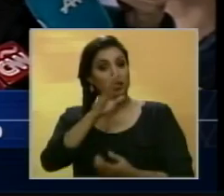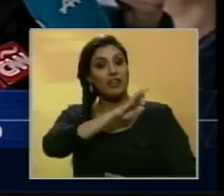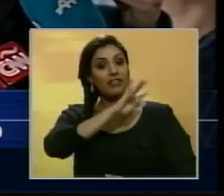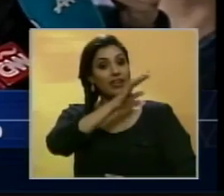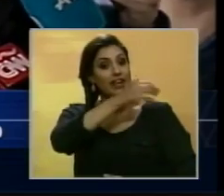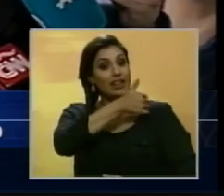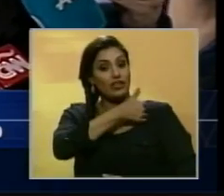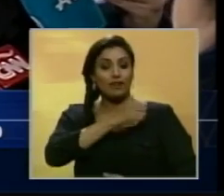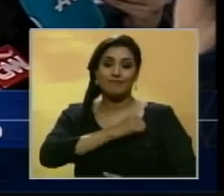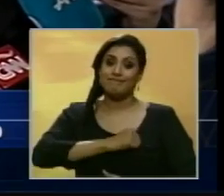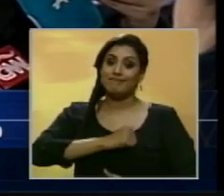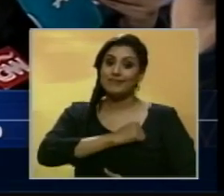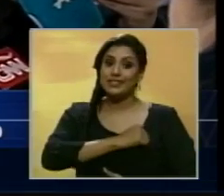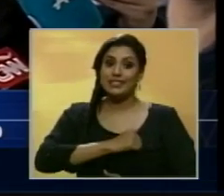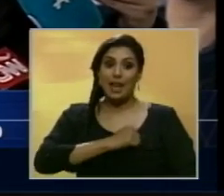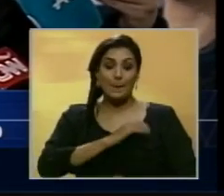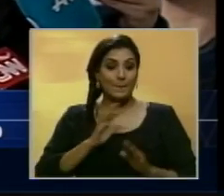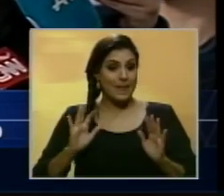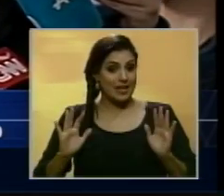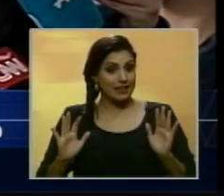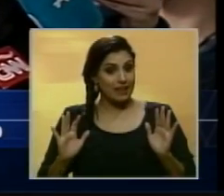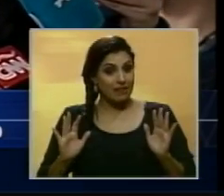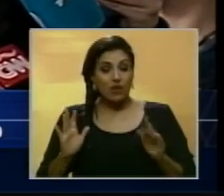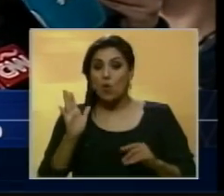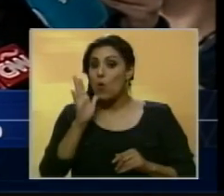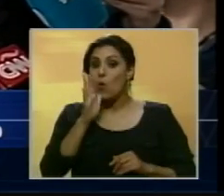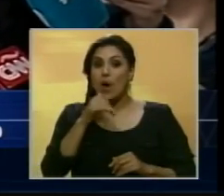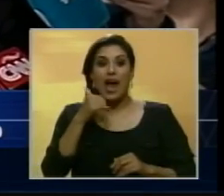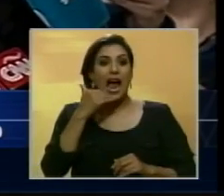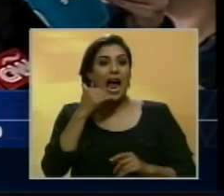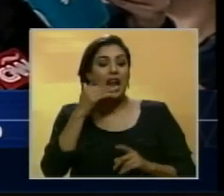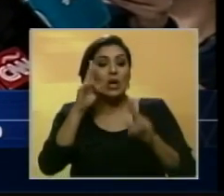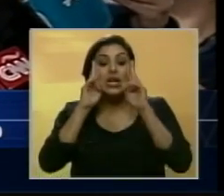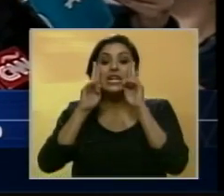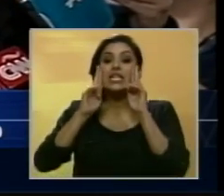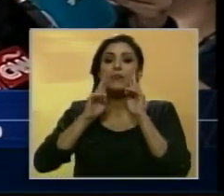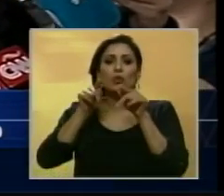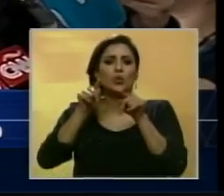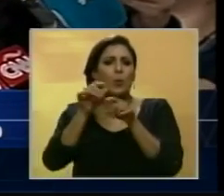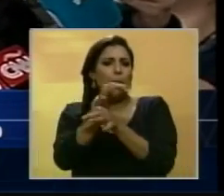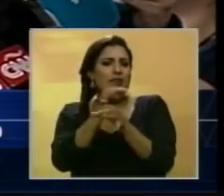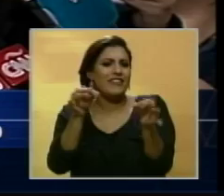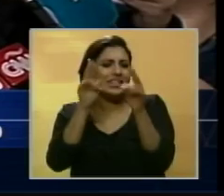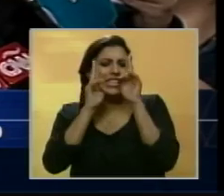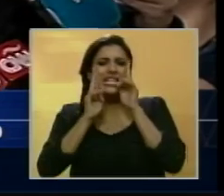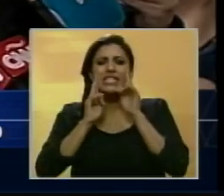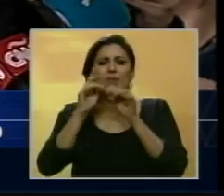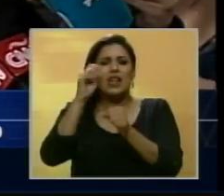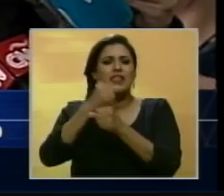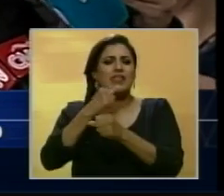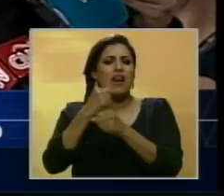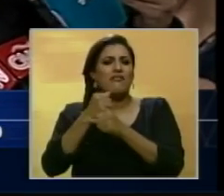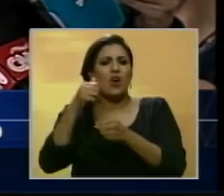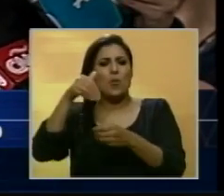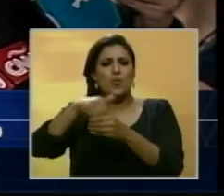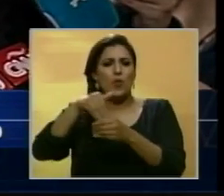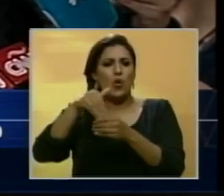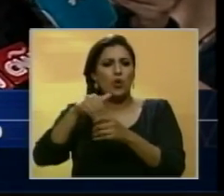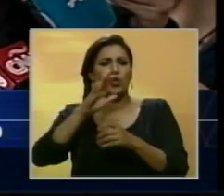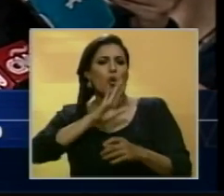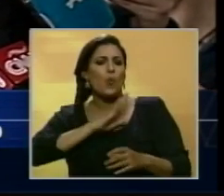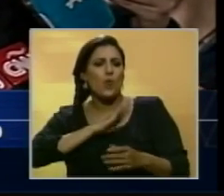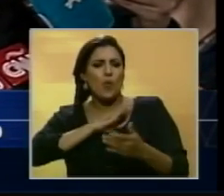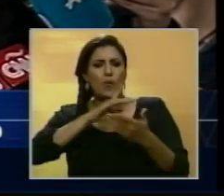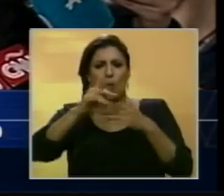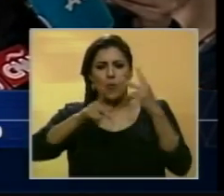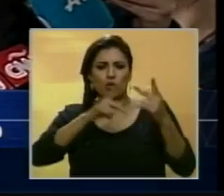Oblitas que lamentablemente no ha sido impecable, como ella dice, el desempeño del órgano electoral en el marco de